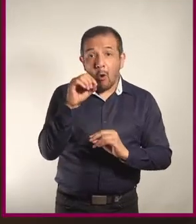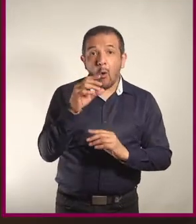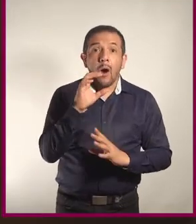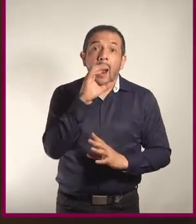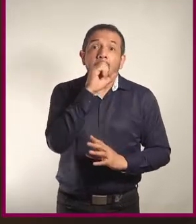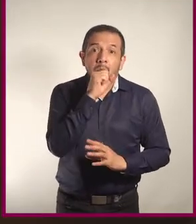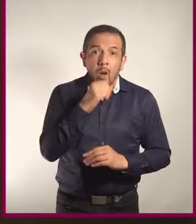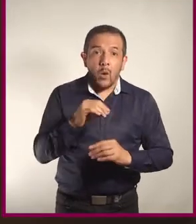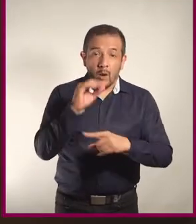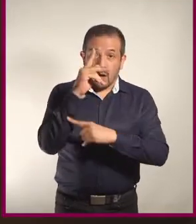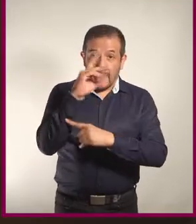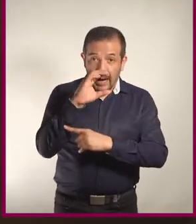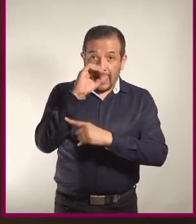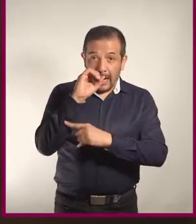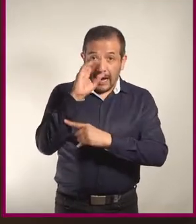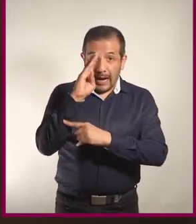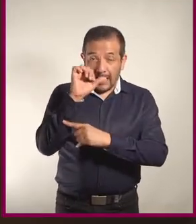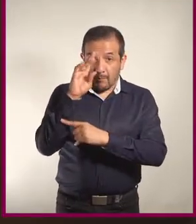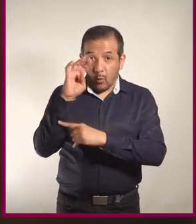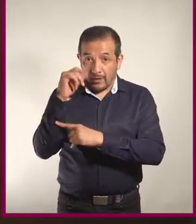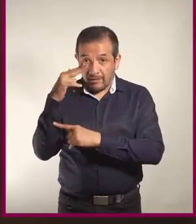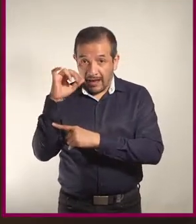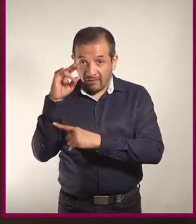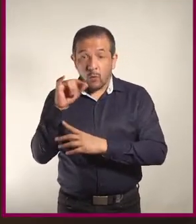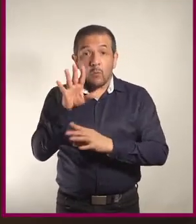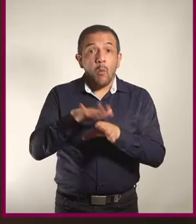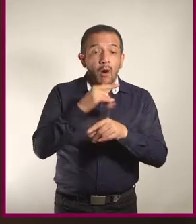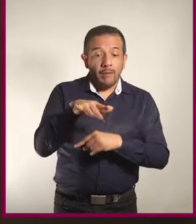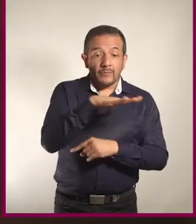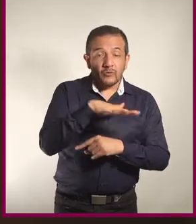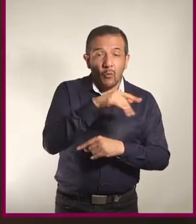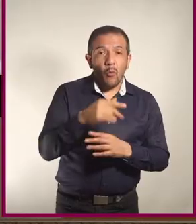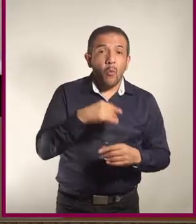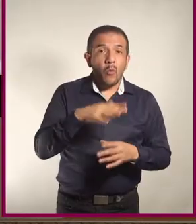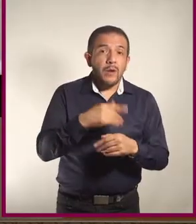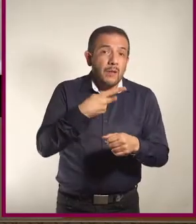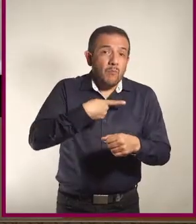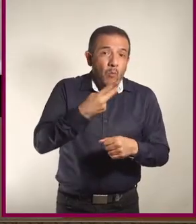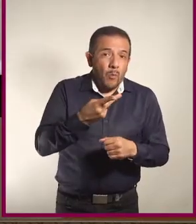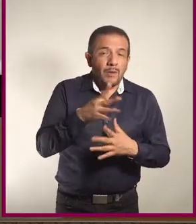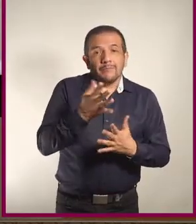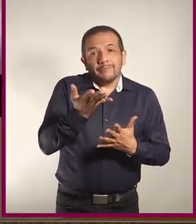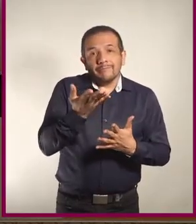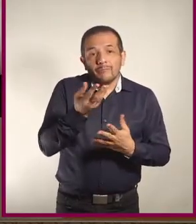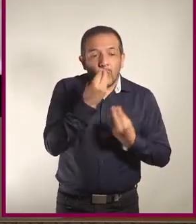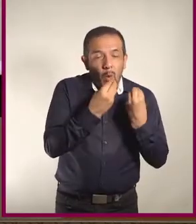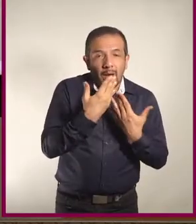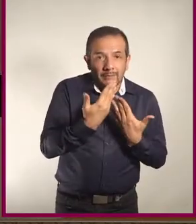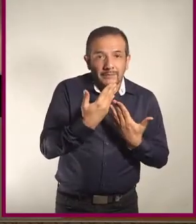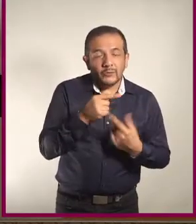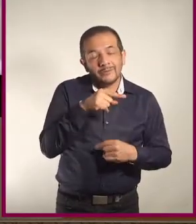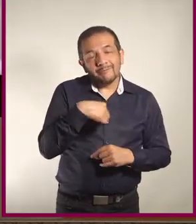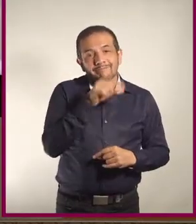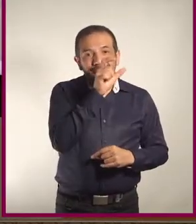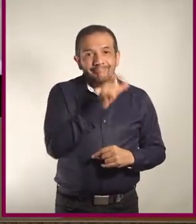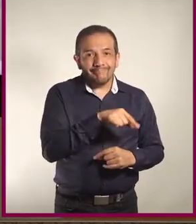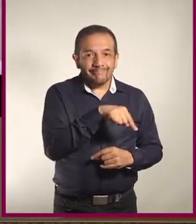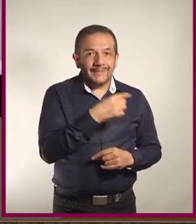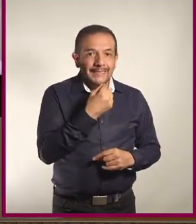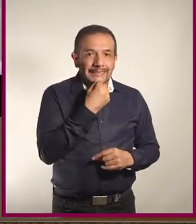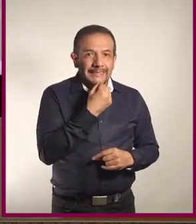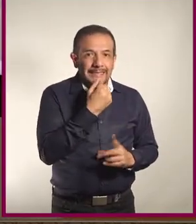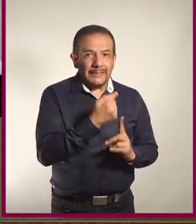o suficientes calorías por una situación de pobreza extrema en que no hay alimentos, entonces se disminuye